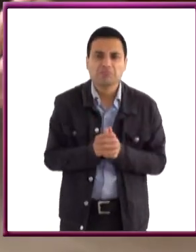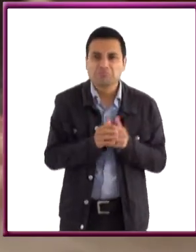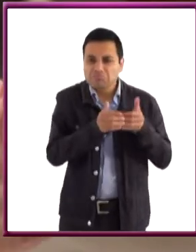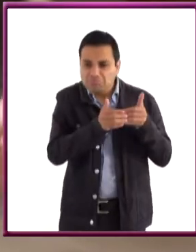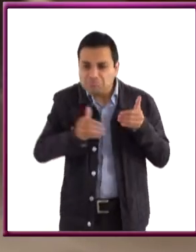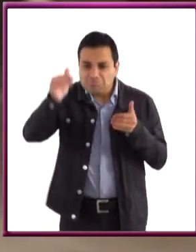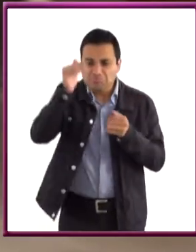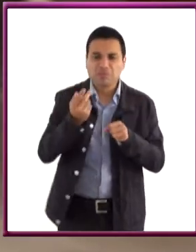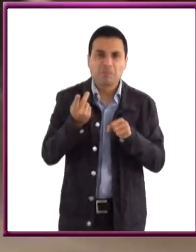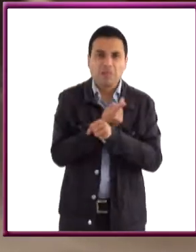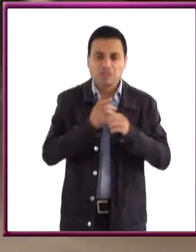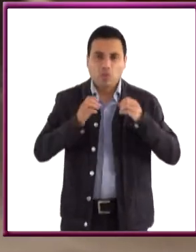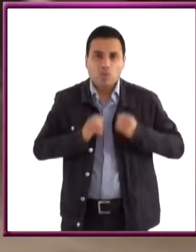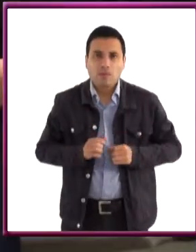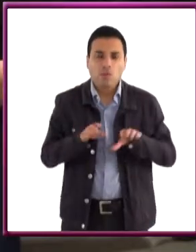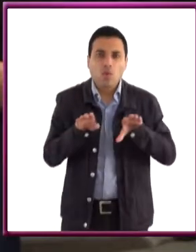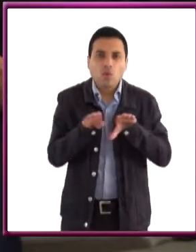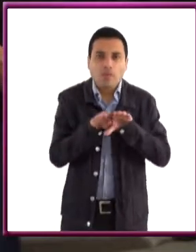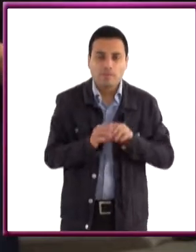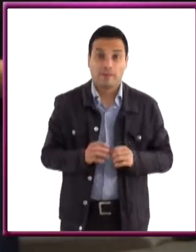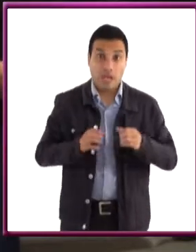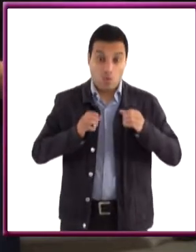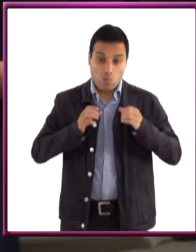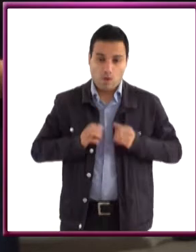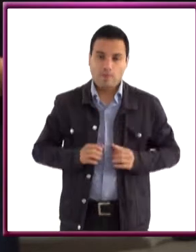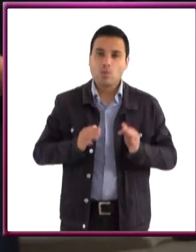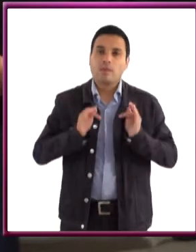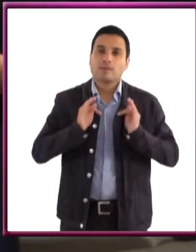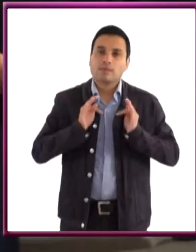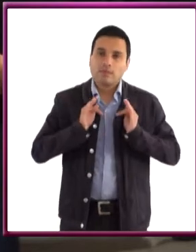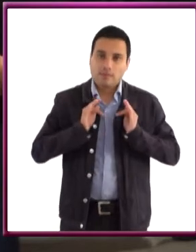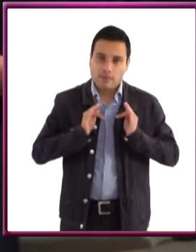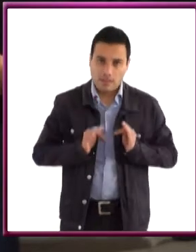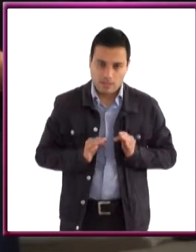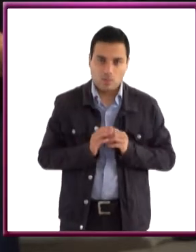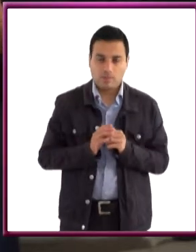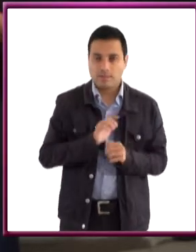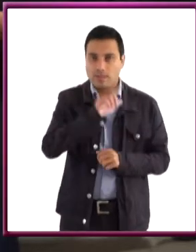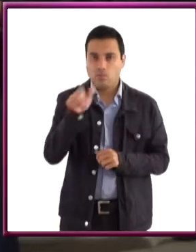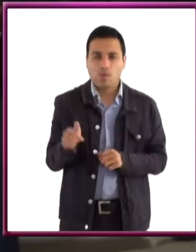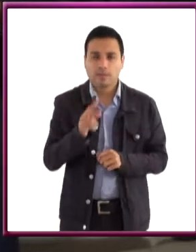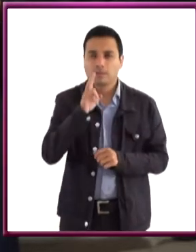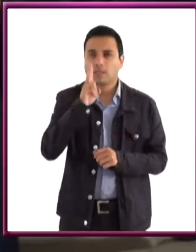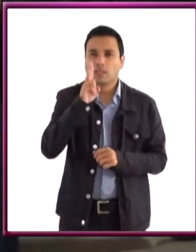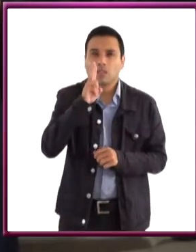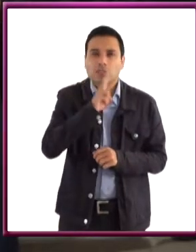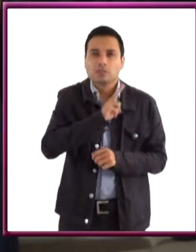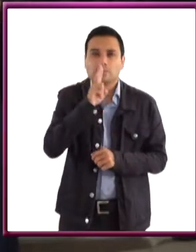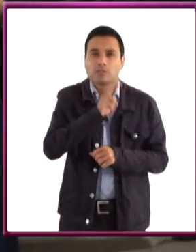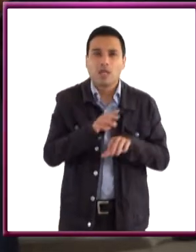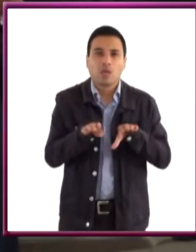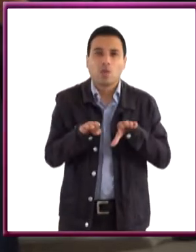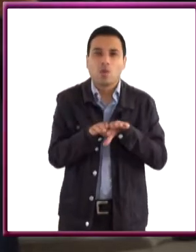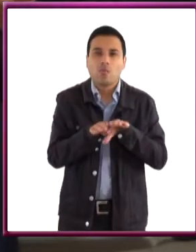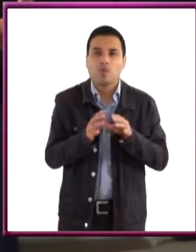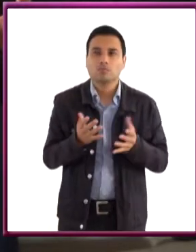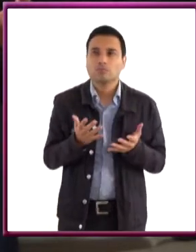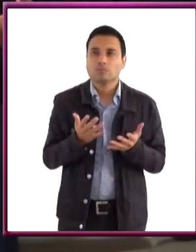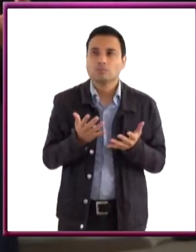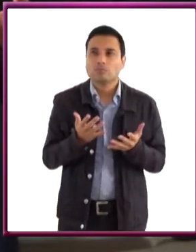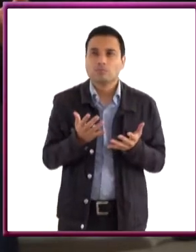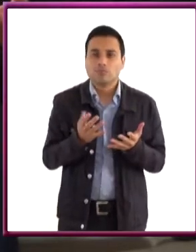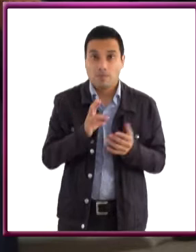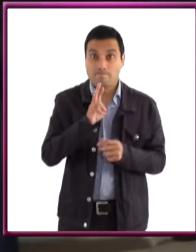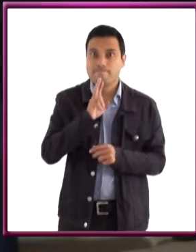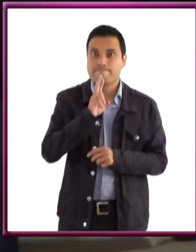y luego qué sucede en nuestro cuerpo? Relajación. Empiezas a respirar como estás más